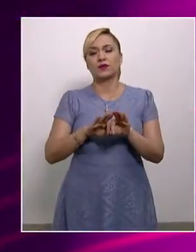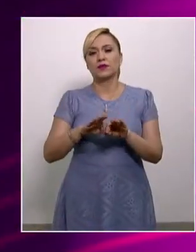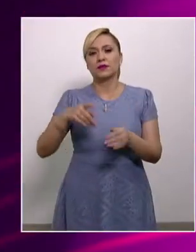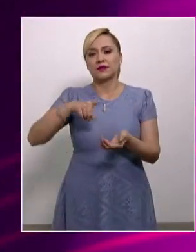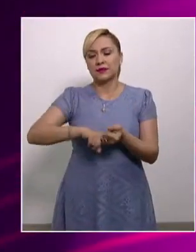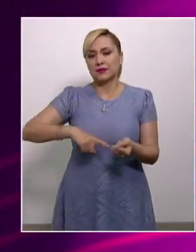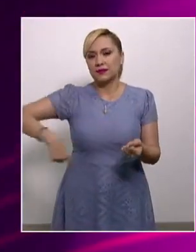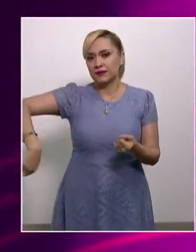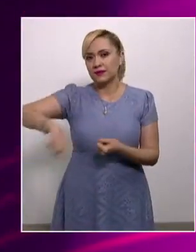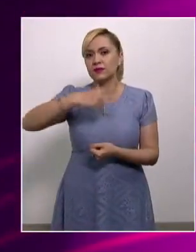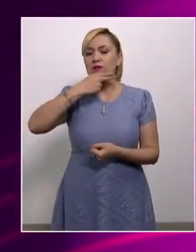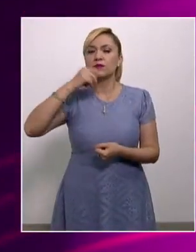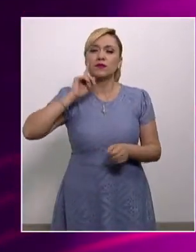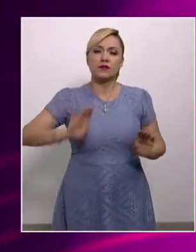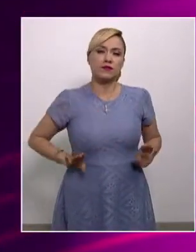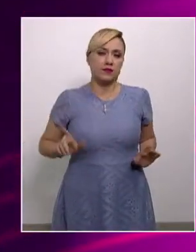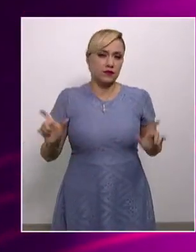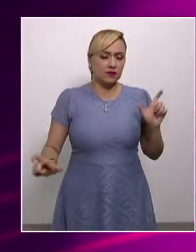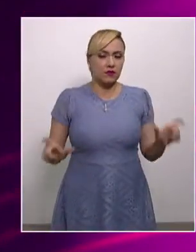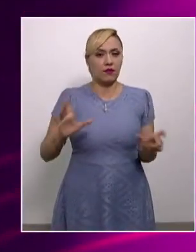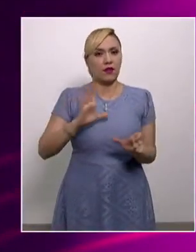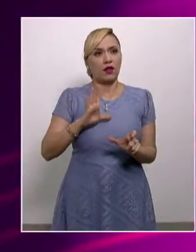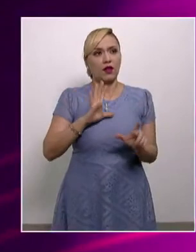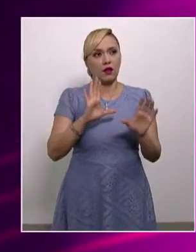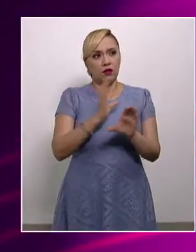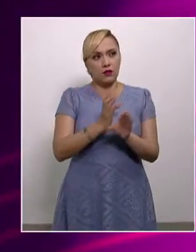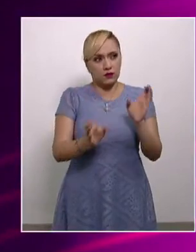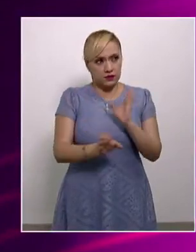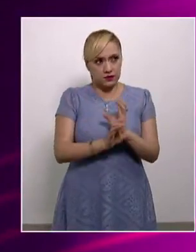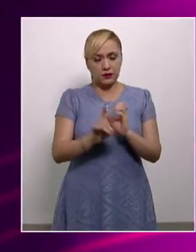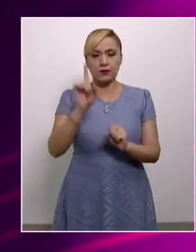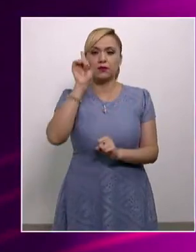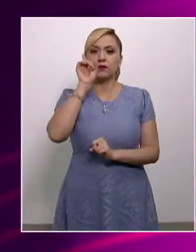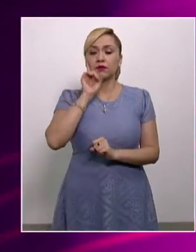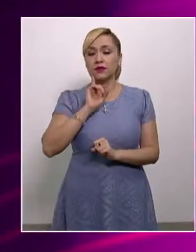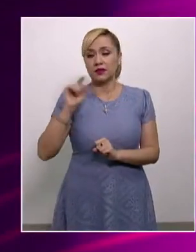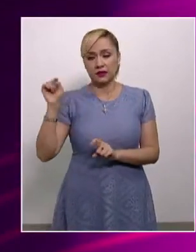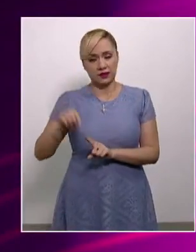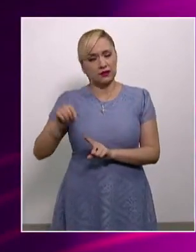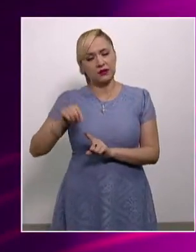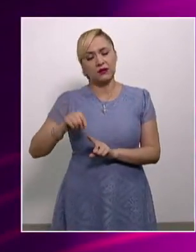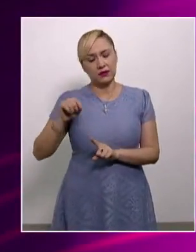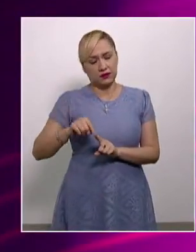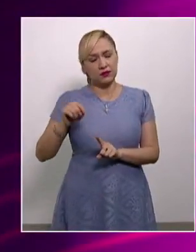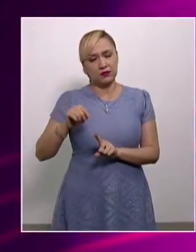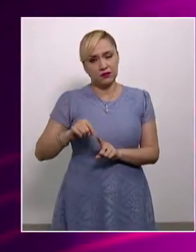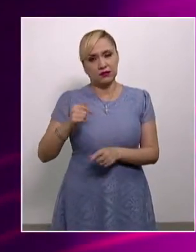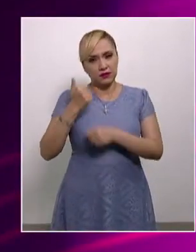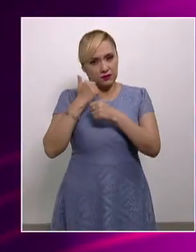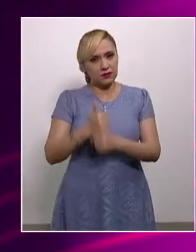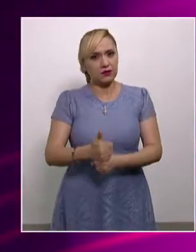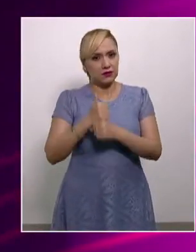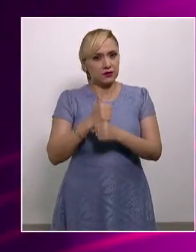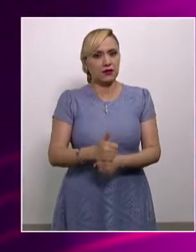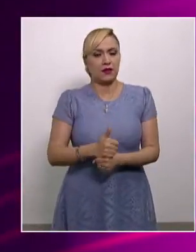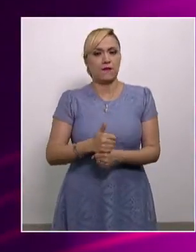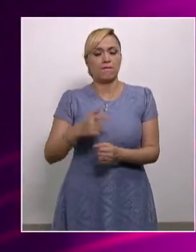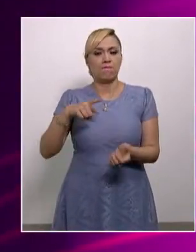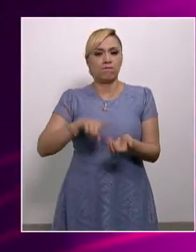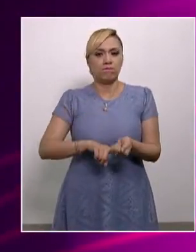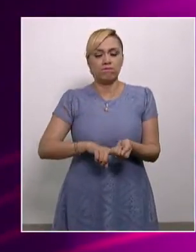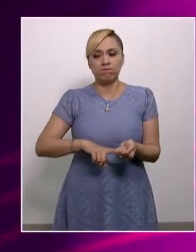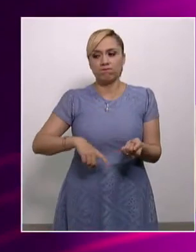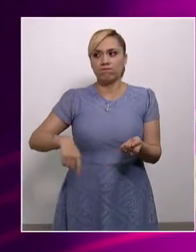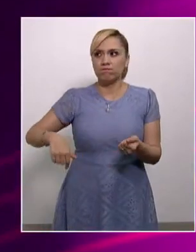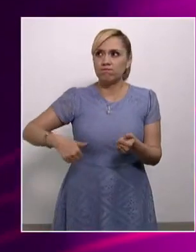la perspectiva de género, porque hay situaciones bien particulares que la mujer se enfrenta, la mujer y sus familias se enfrentan en el proceso y en el